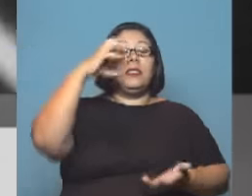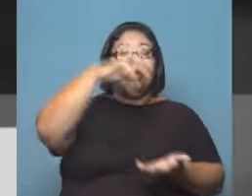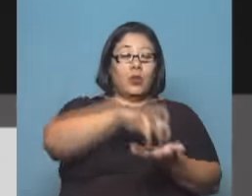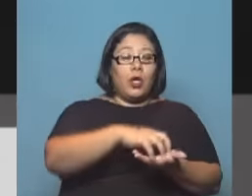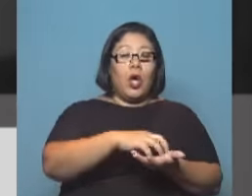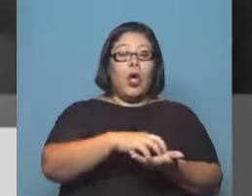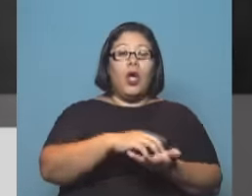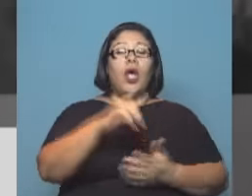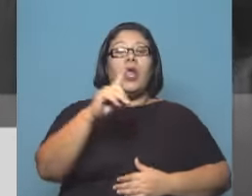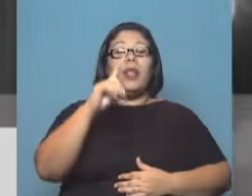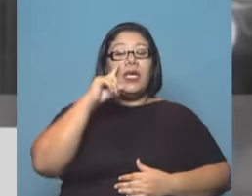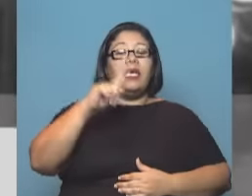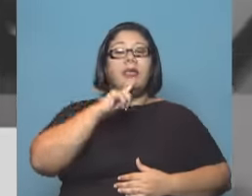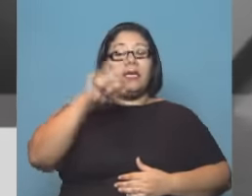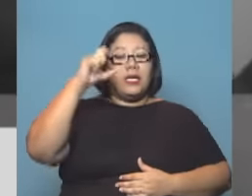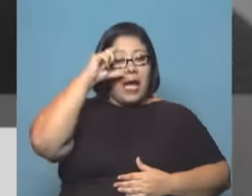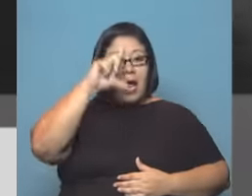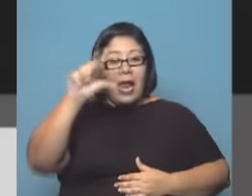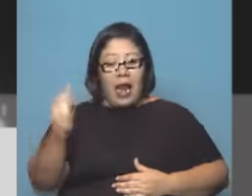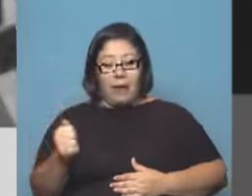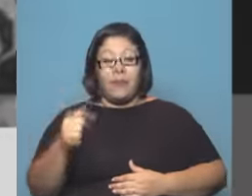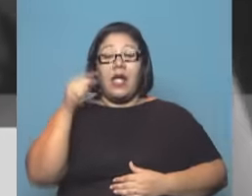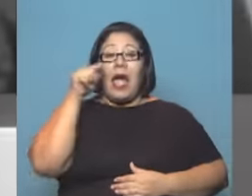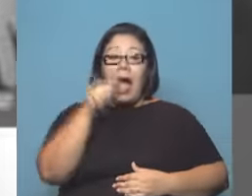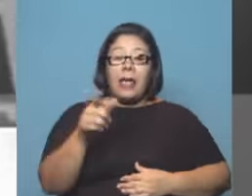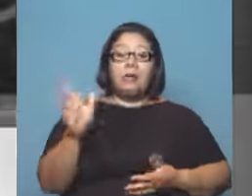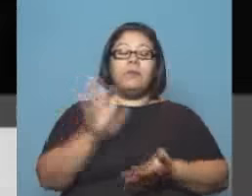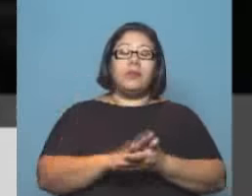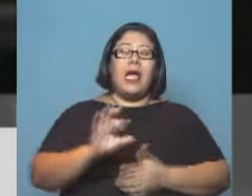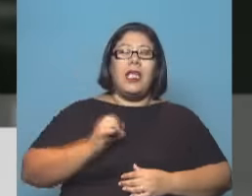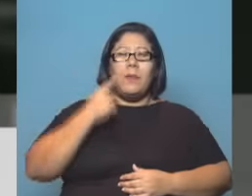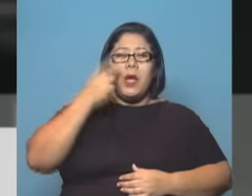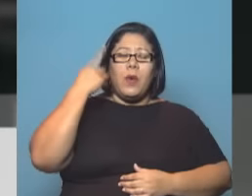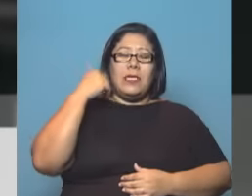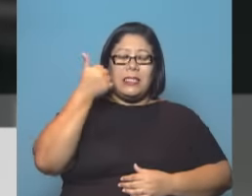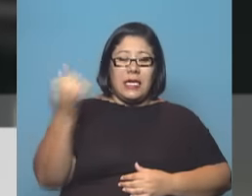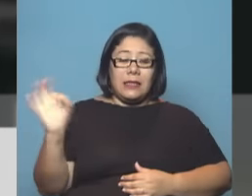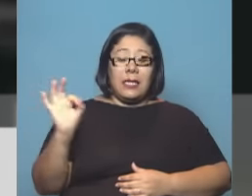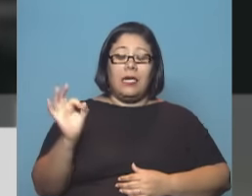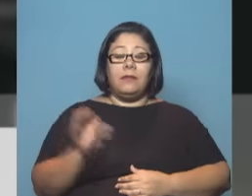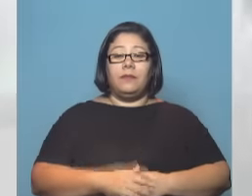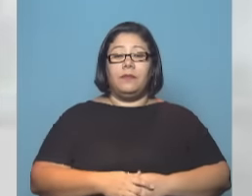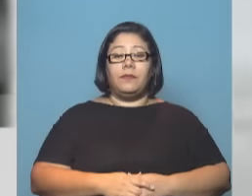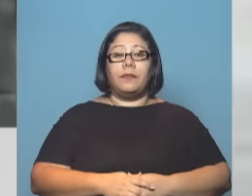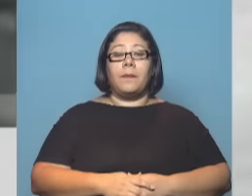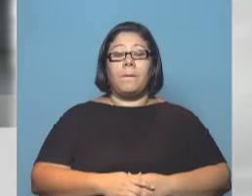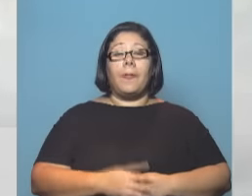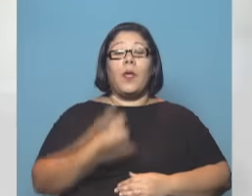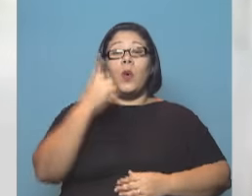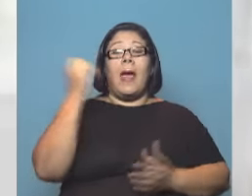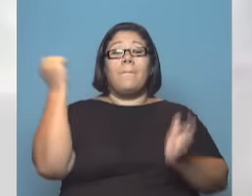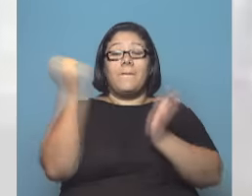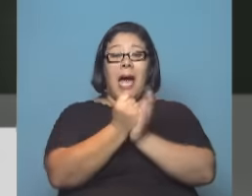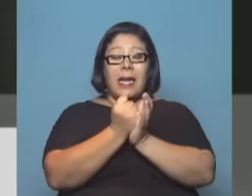experimentación que revolucionó la escena artística de la década del 60. Financiado por una reconocida marca